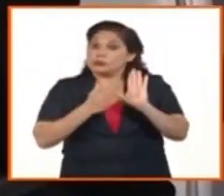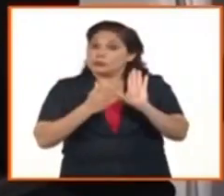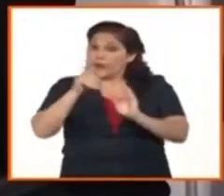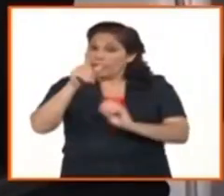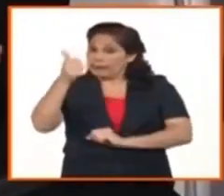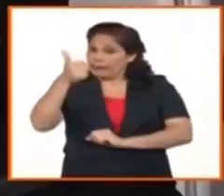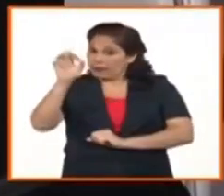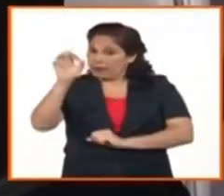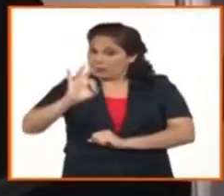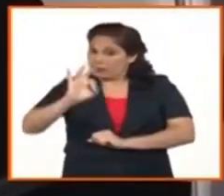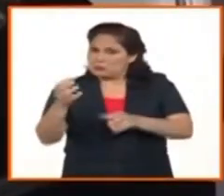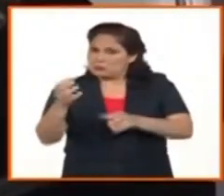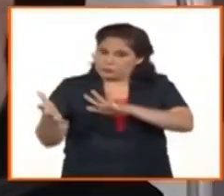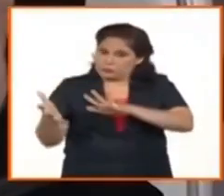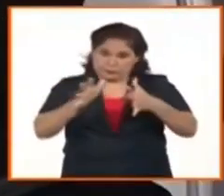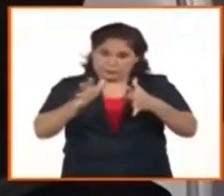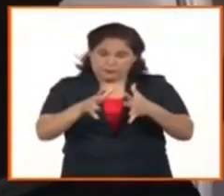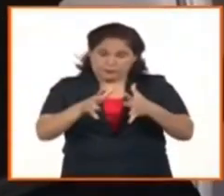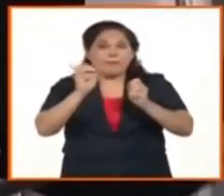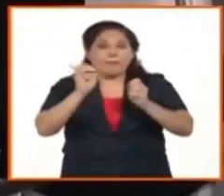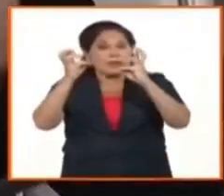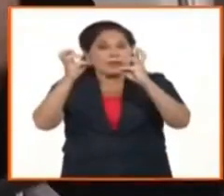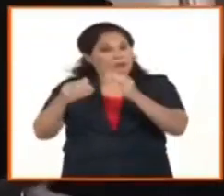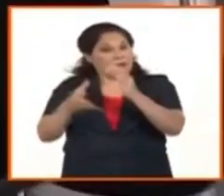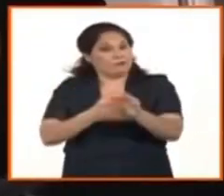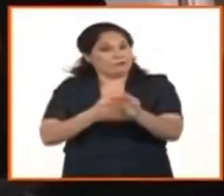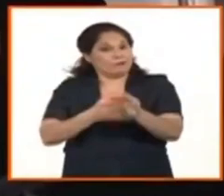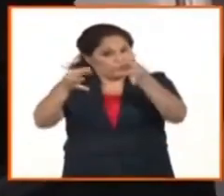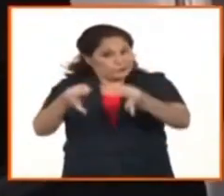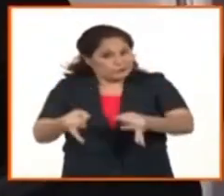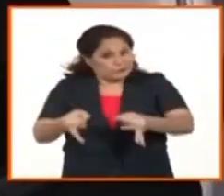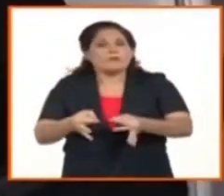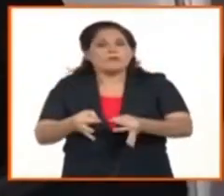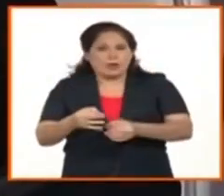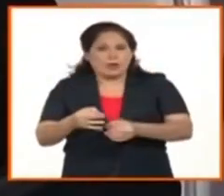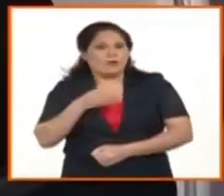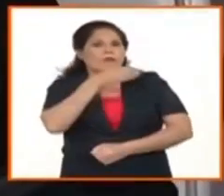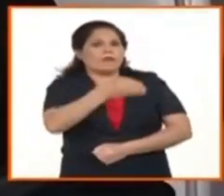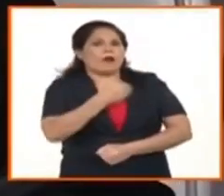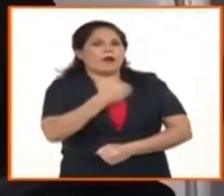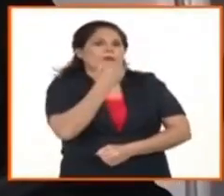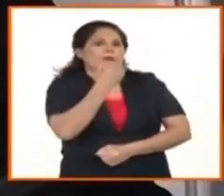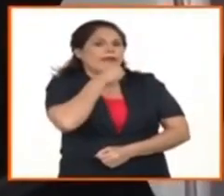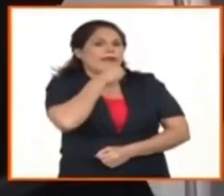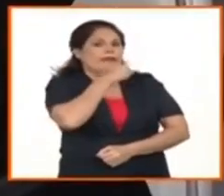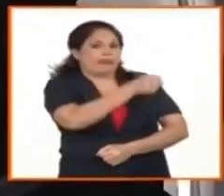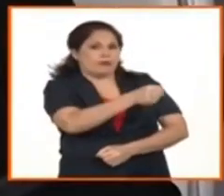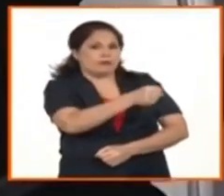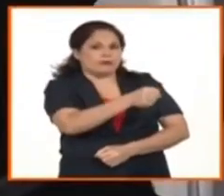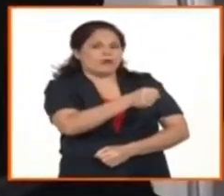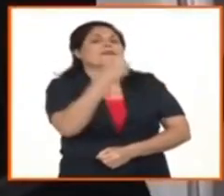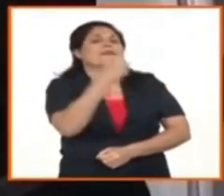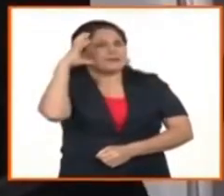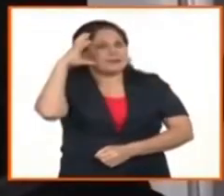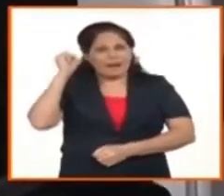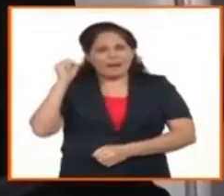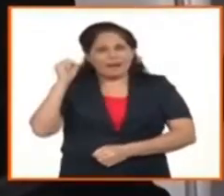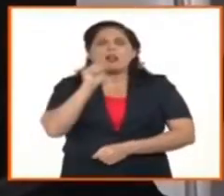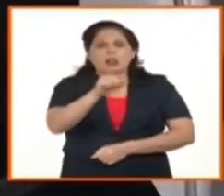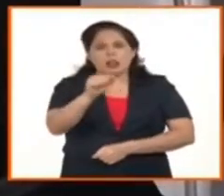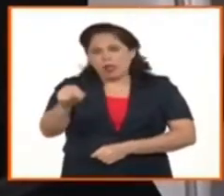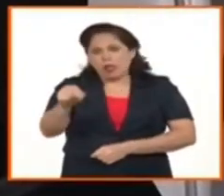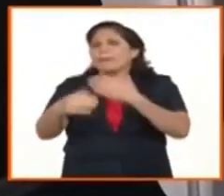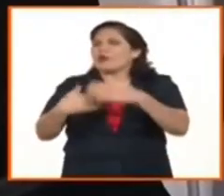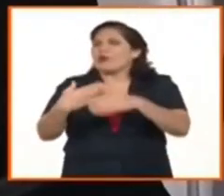ciento aproximadamente de las cifras reales es las que se conocen pues entonces podemos entender que es un problema y